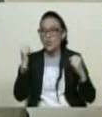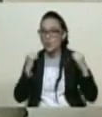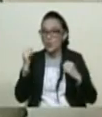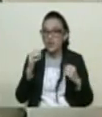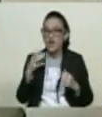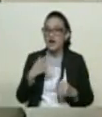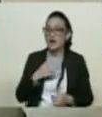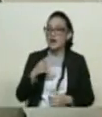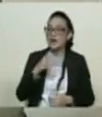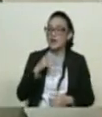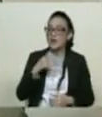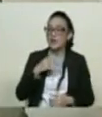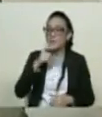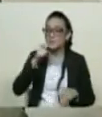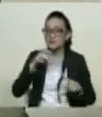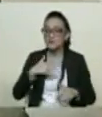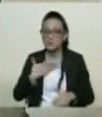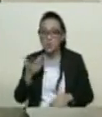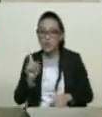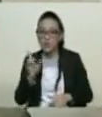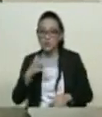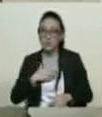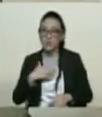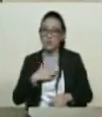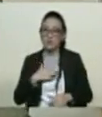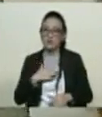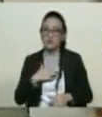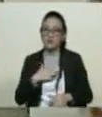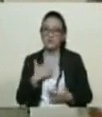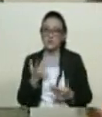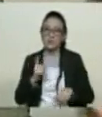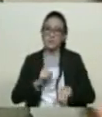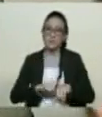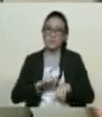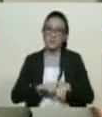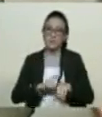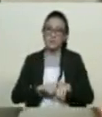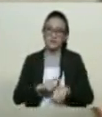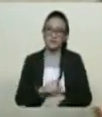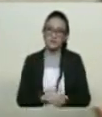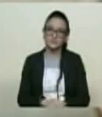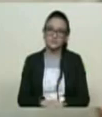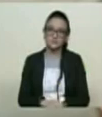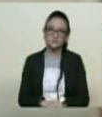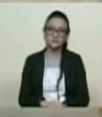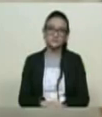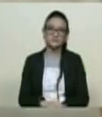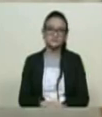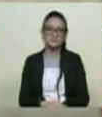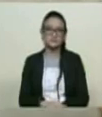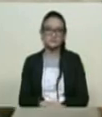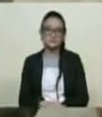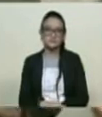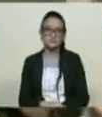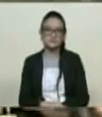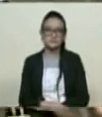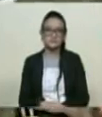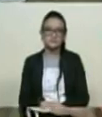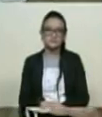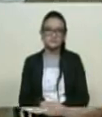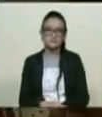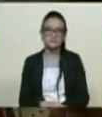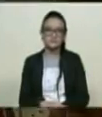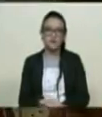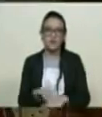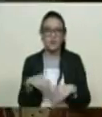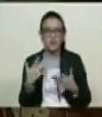no puede con el voto. Eso también lo tendremos para este momento. Y bueno, y en general siempre ponemos cuáles son